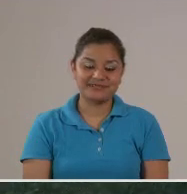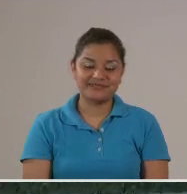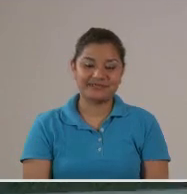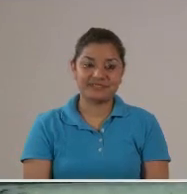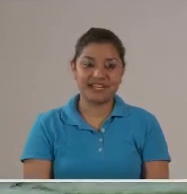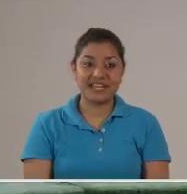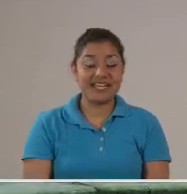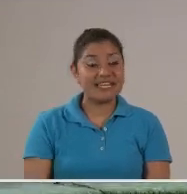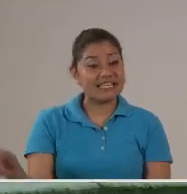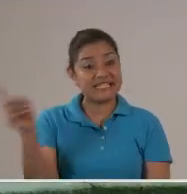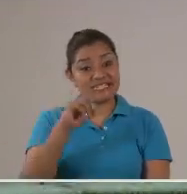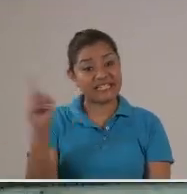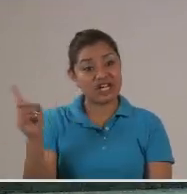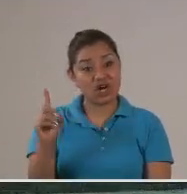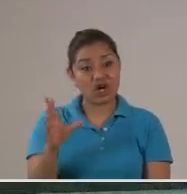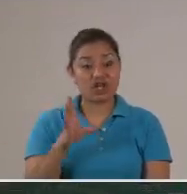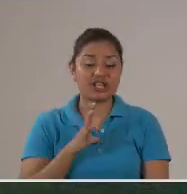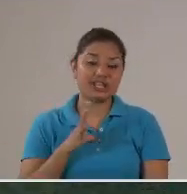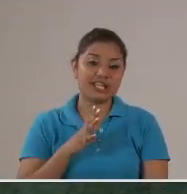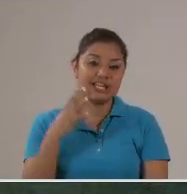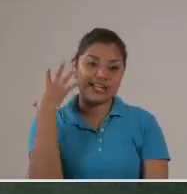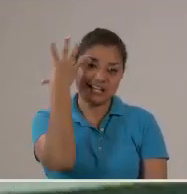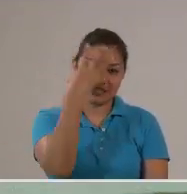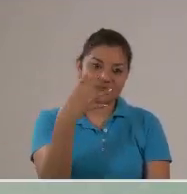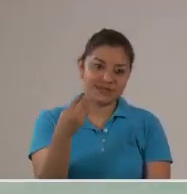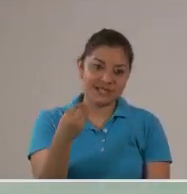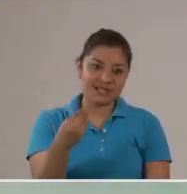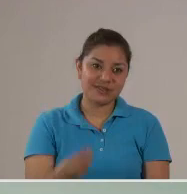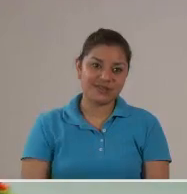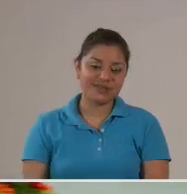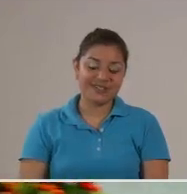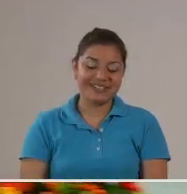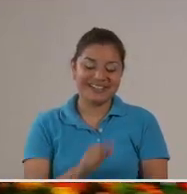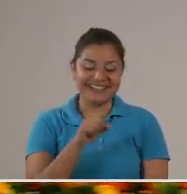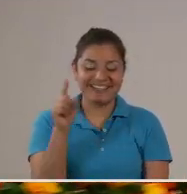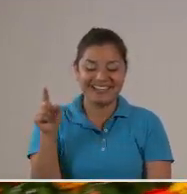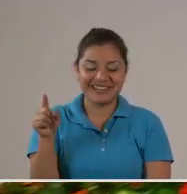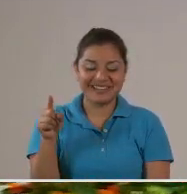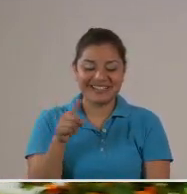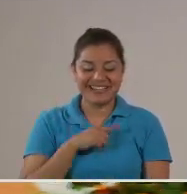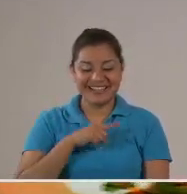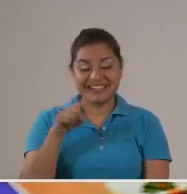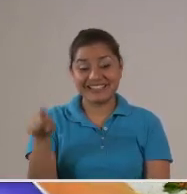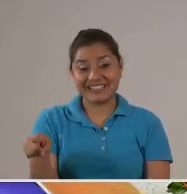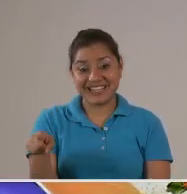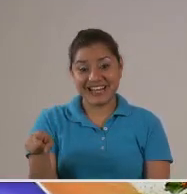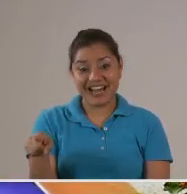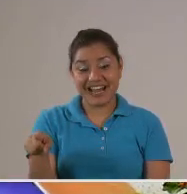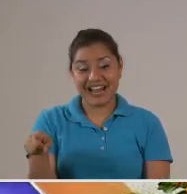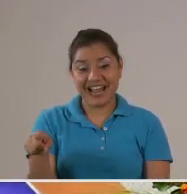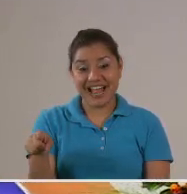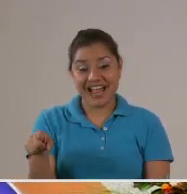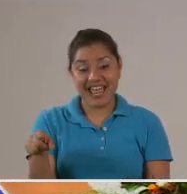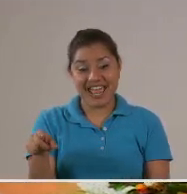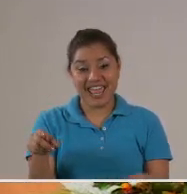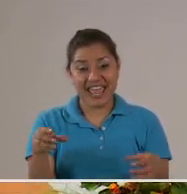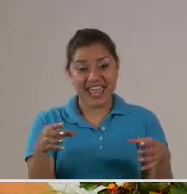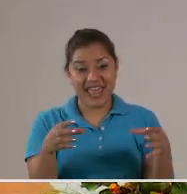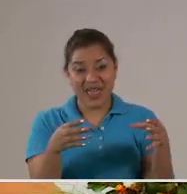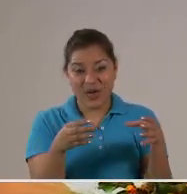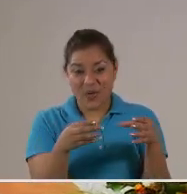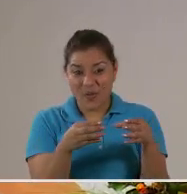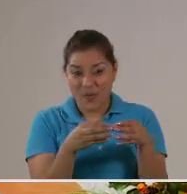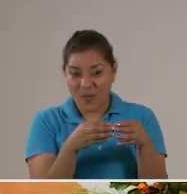y si no tienen espíritu ellos van a ser estuche para